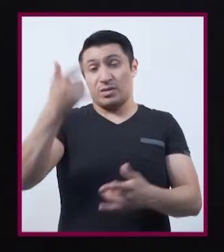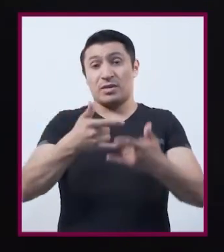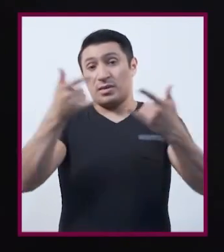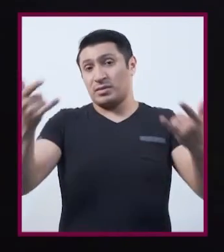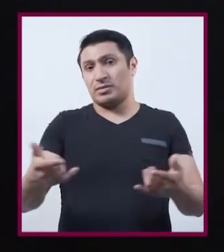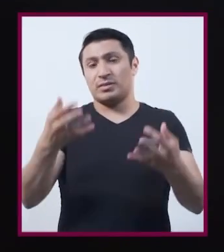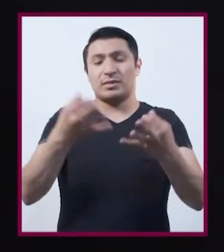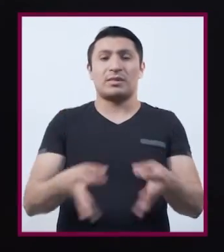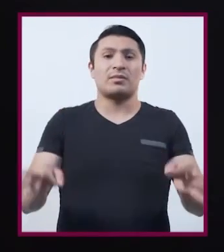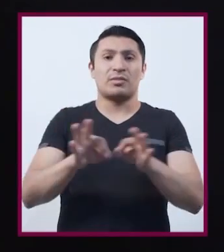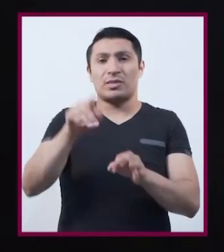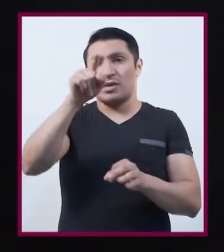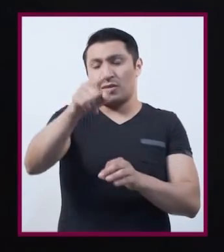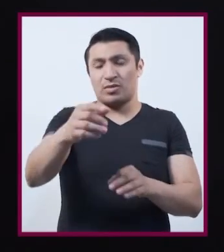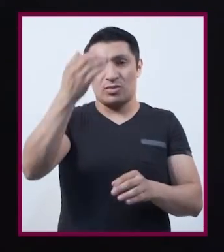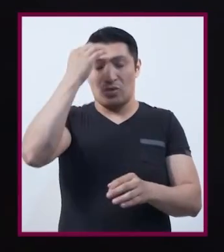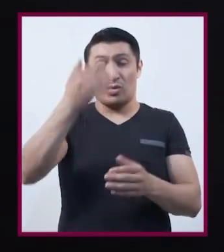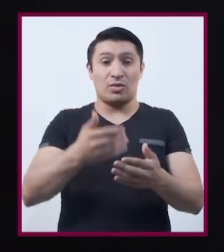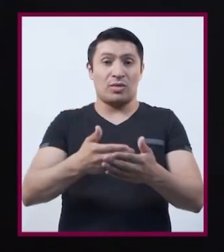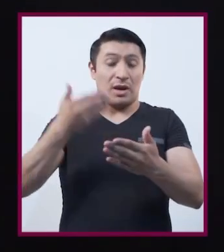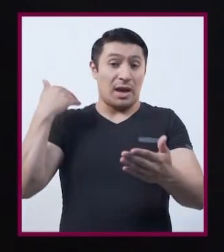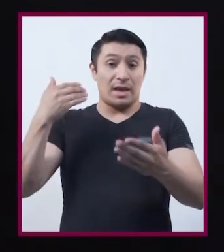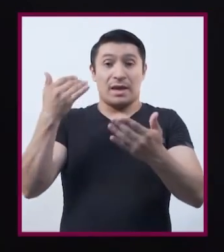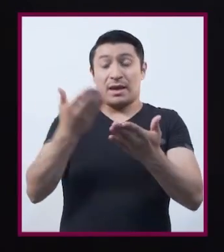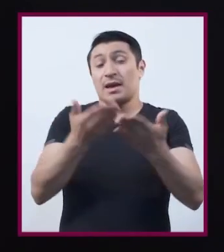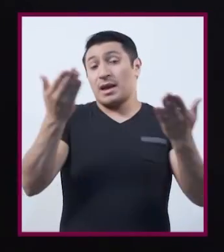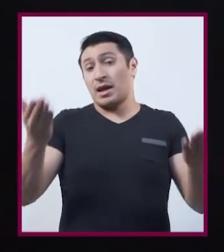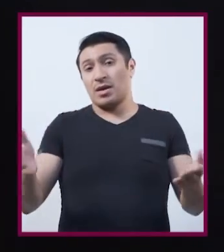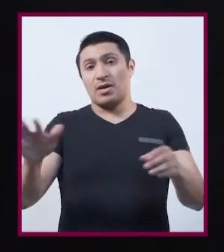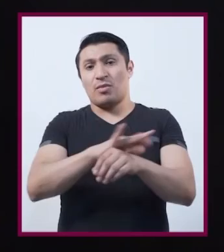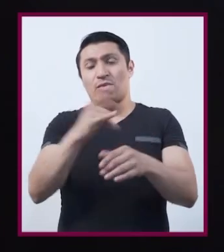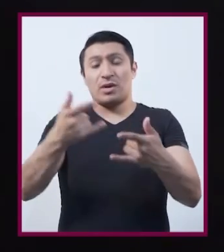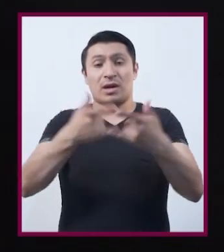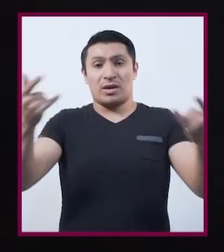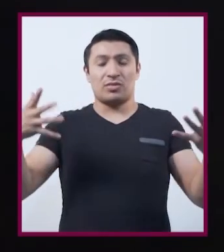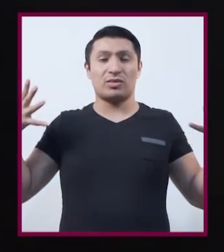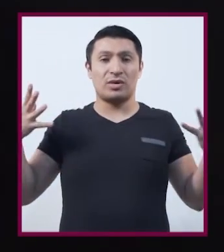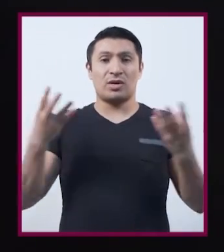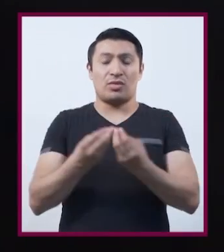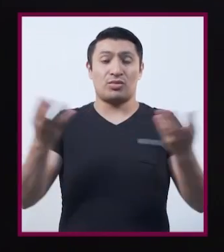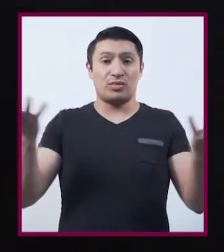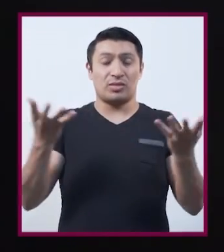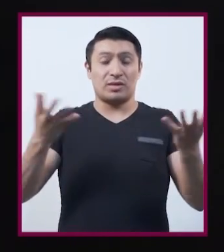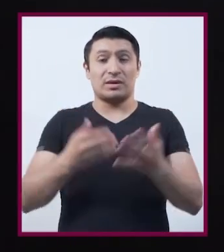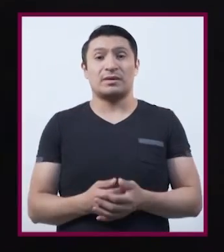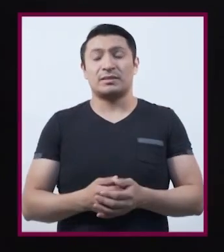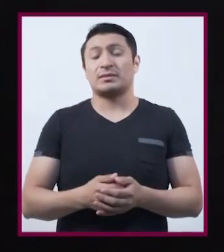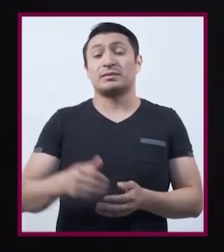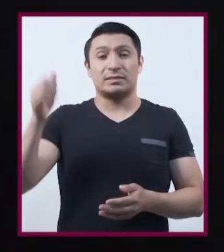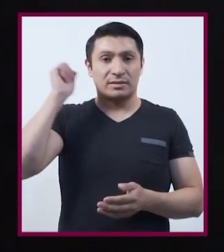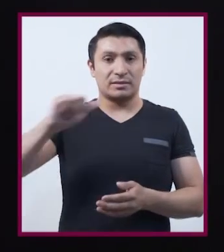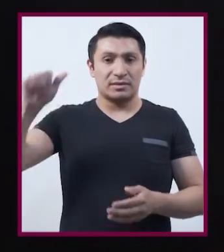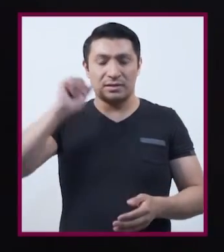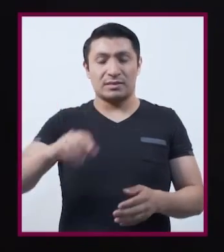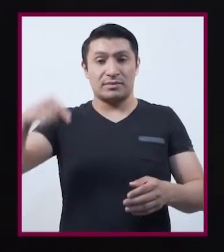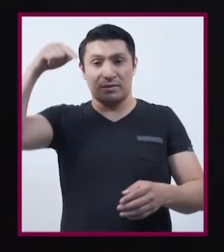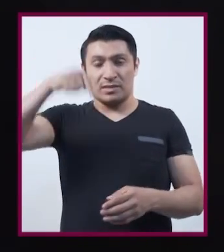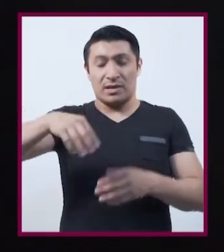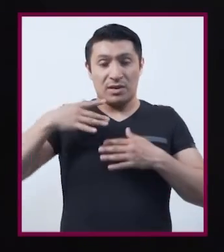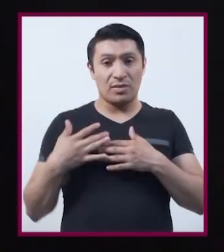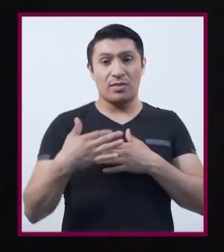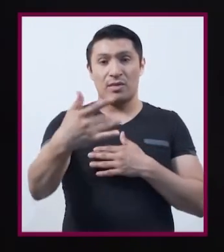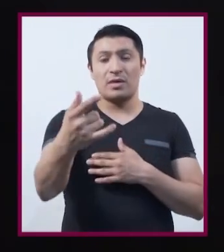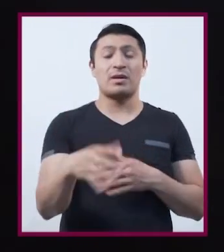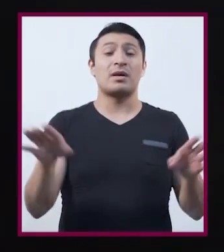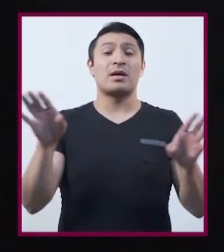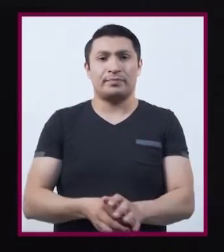para esto sirve la conciencia histórica, para conectar el antes y el ahora, ya que la historia la hacemos todos y todas, y